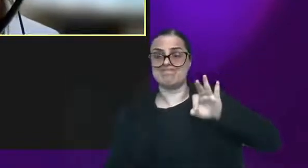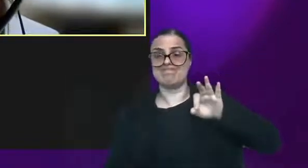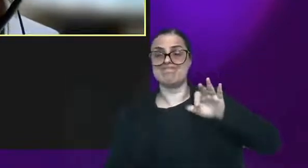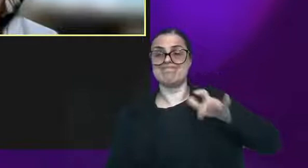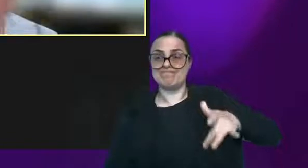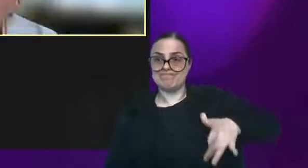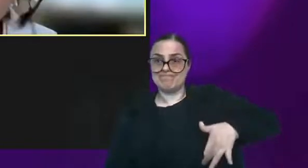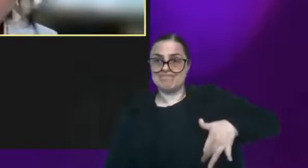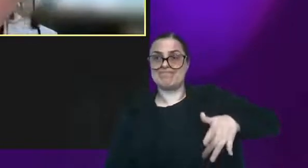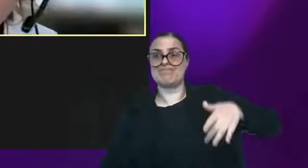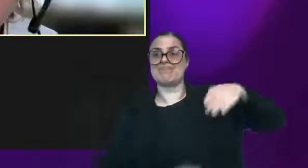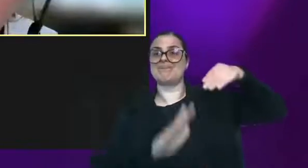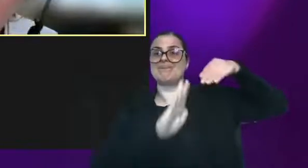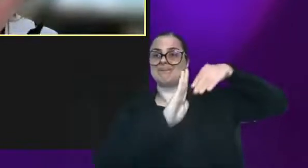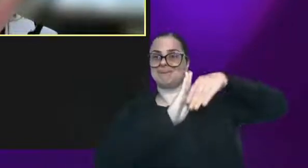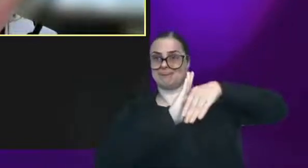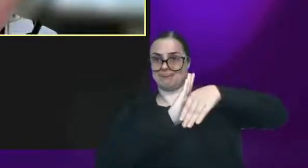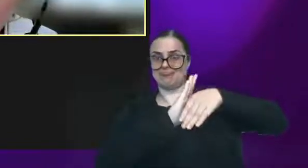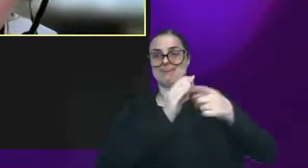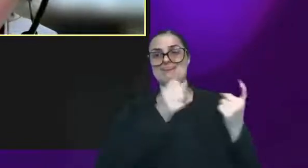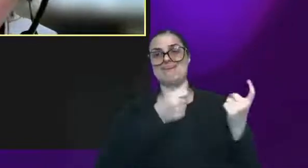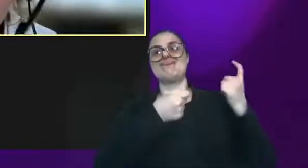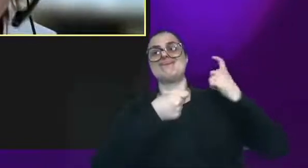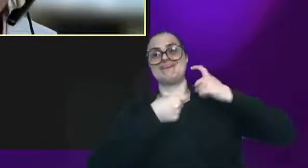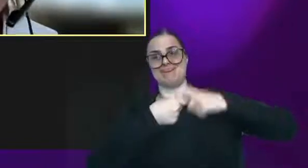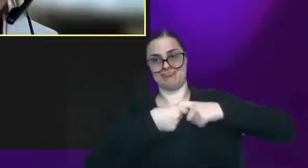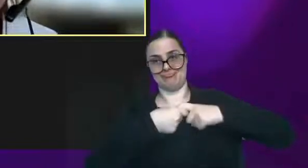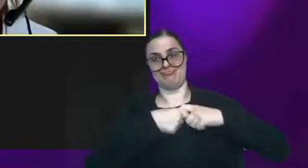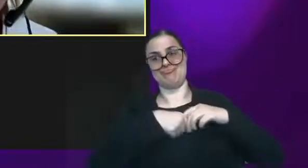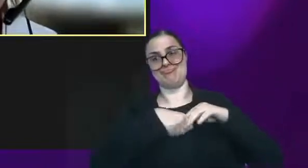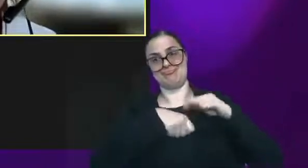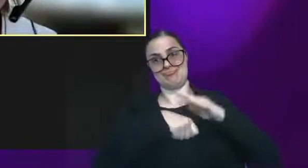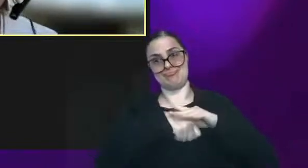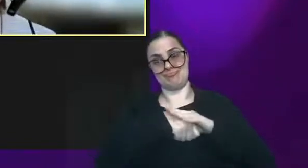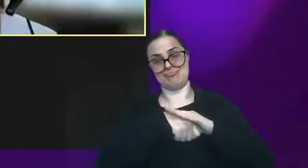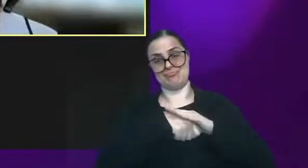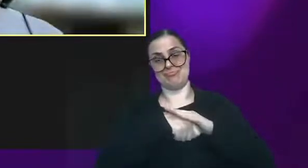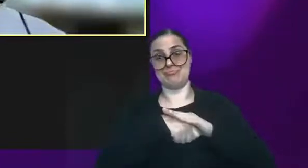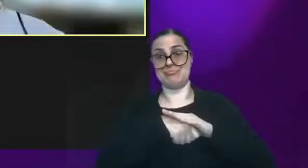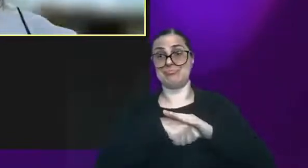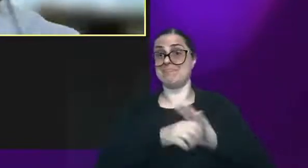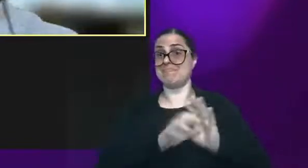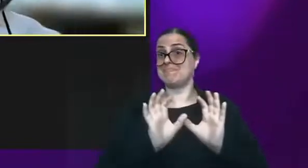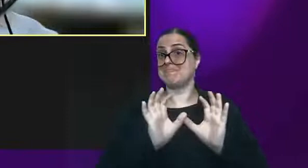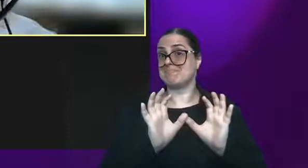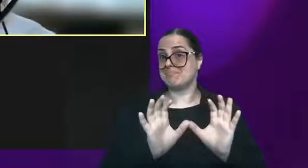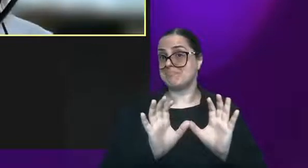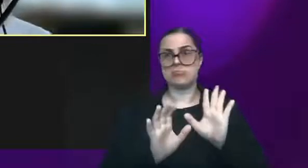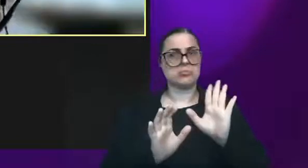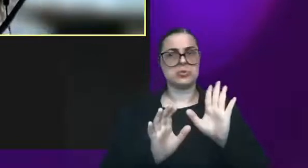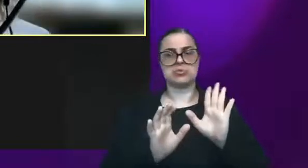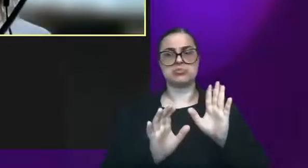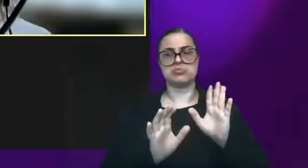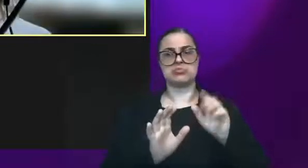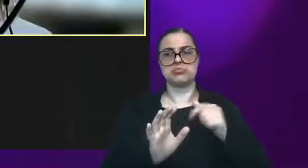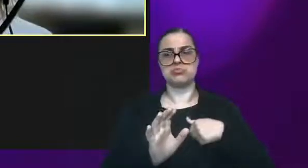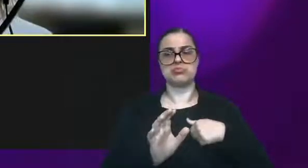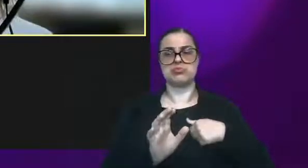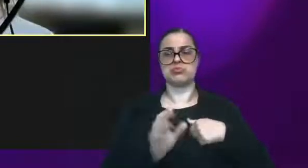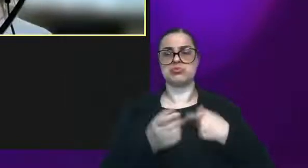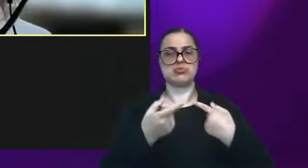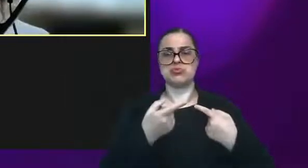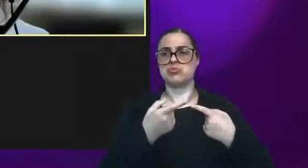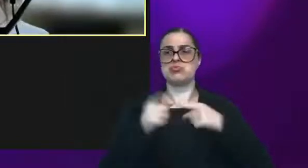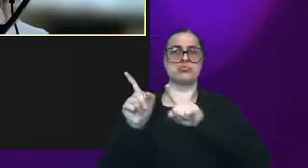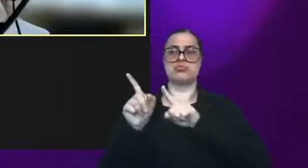Entonces, eso no es una contraindicación para pensar en un futuro a una posibilidad de trasplante.